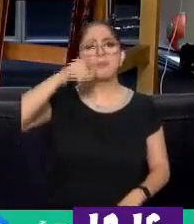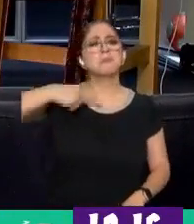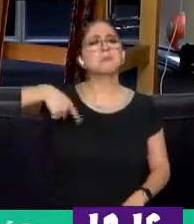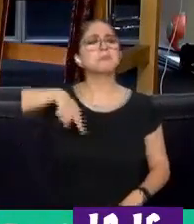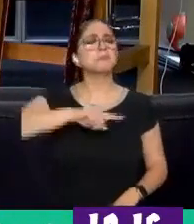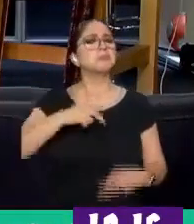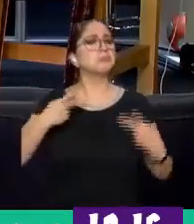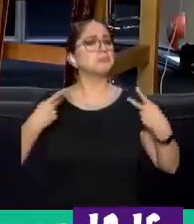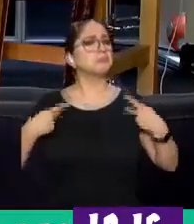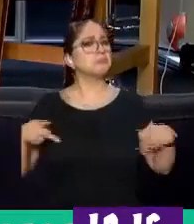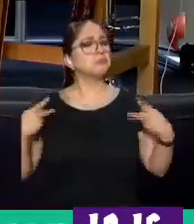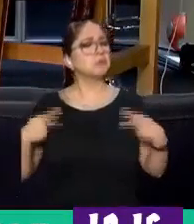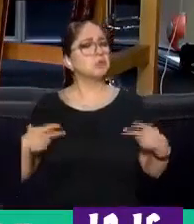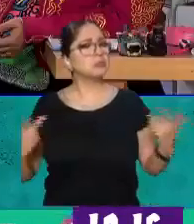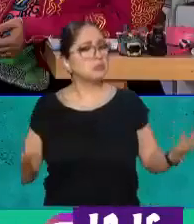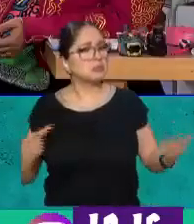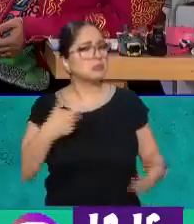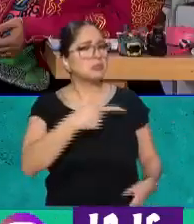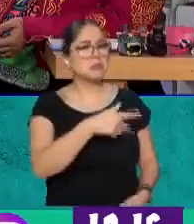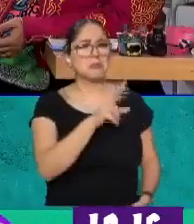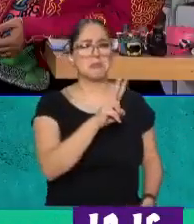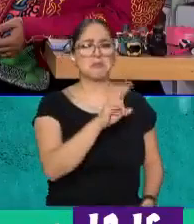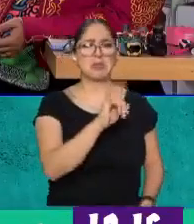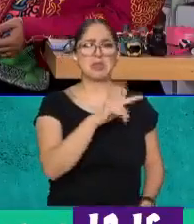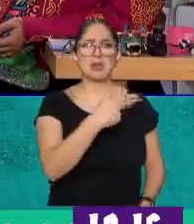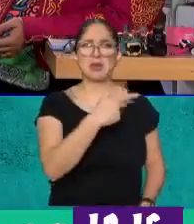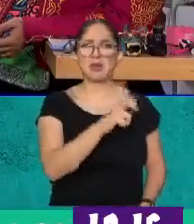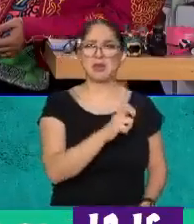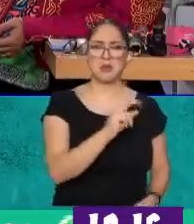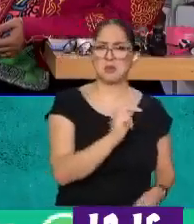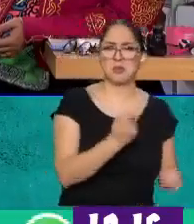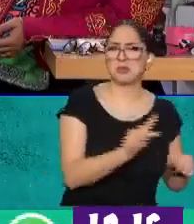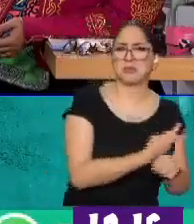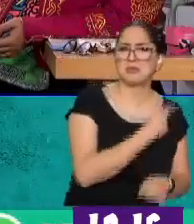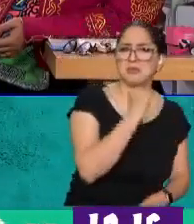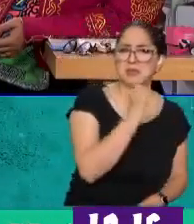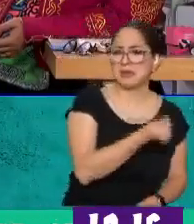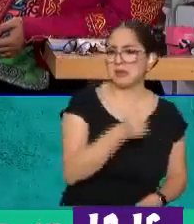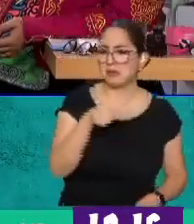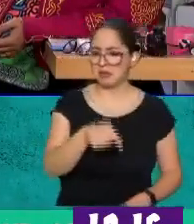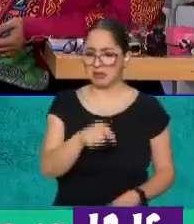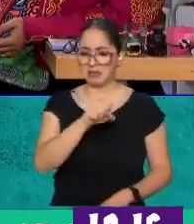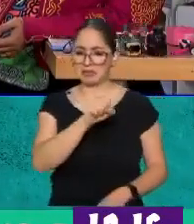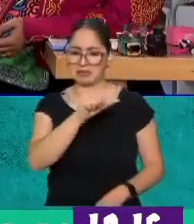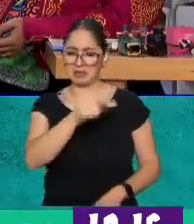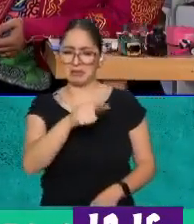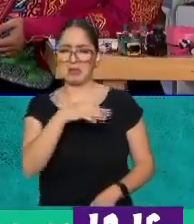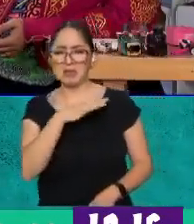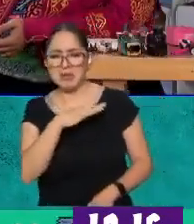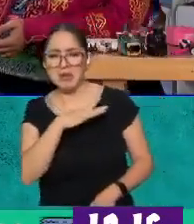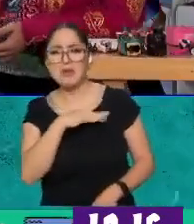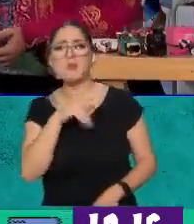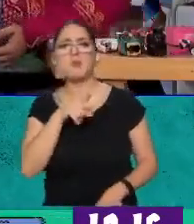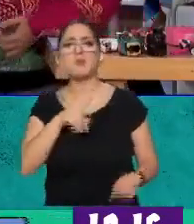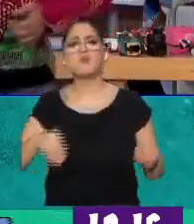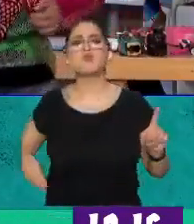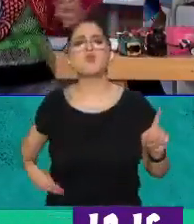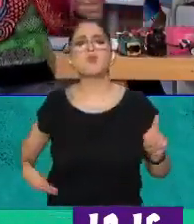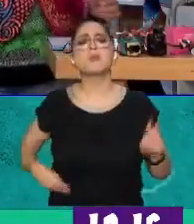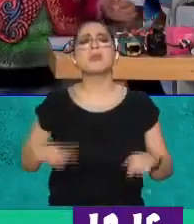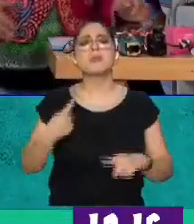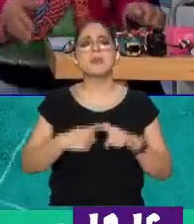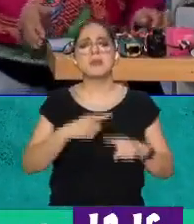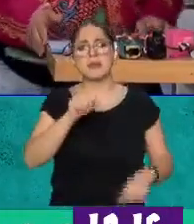dijo, pues es vinagre, pues el vinagre pues no pasa nada. La sal la tengo allá en la casa, entonces no pasa nada. Ah. Entonces le llevo la culpa al ácido glutámico.